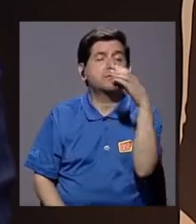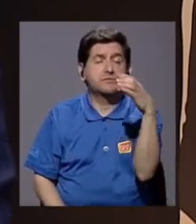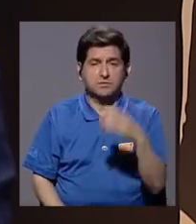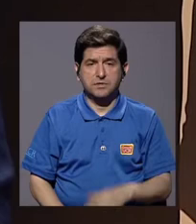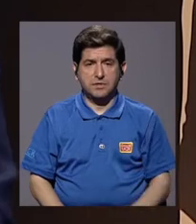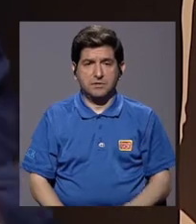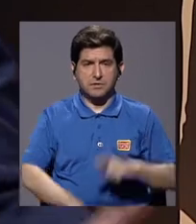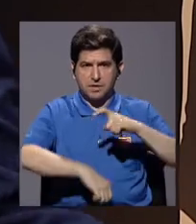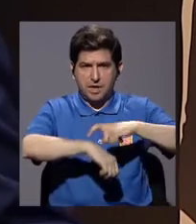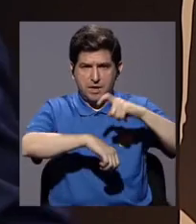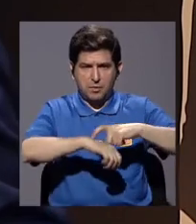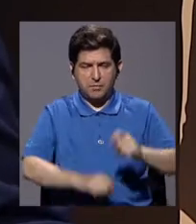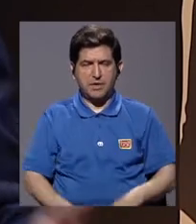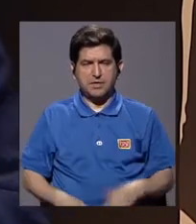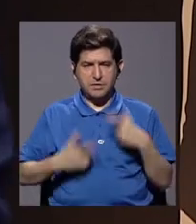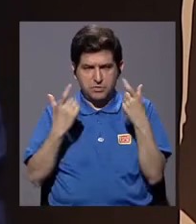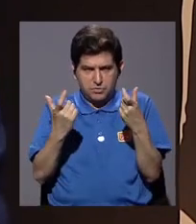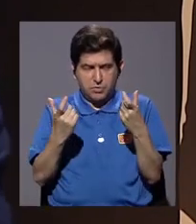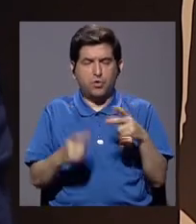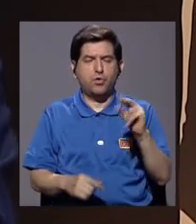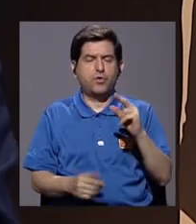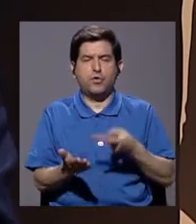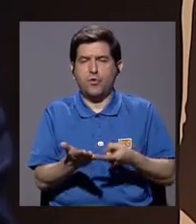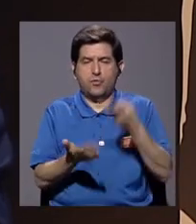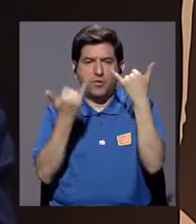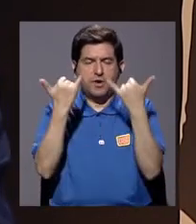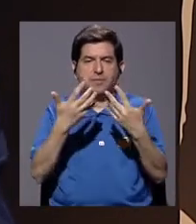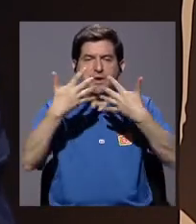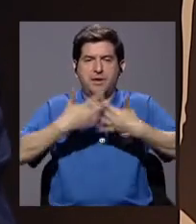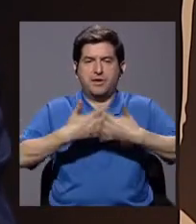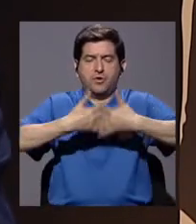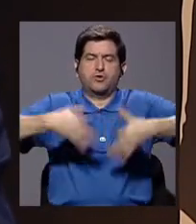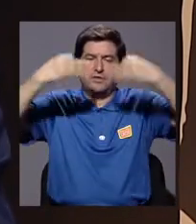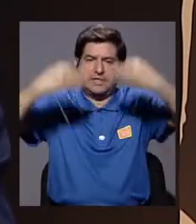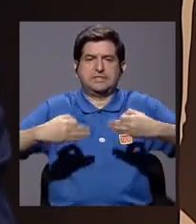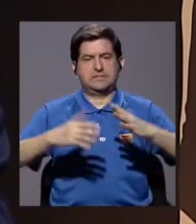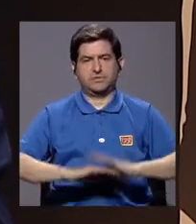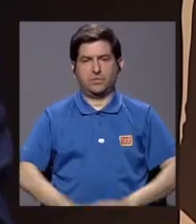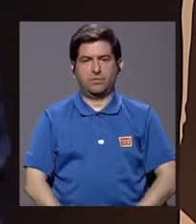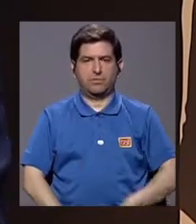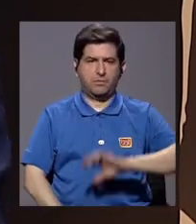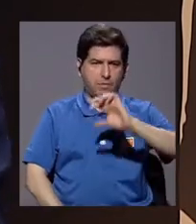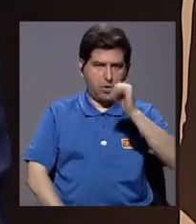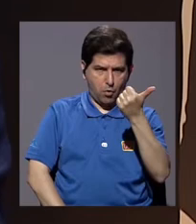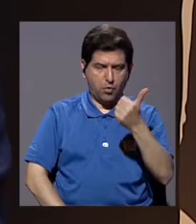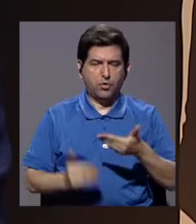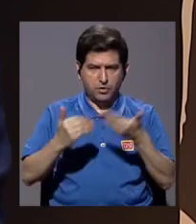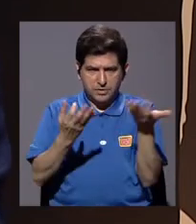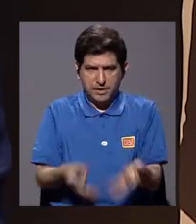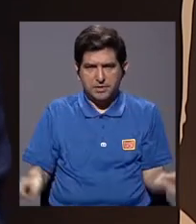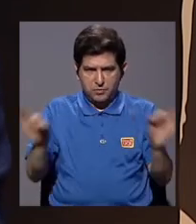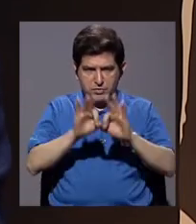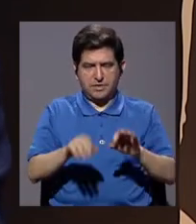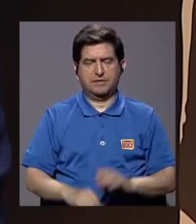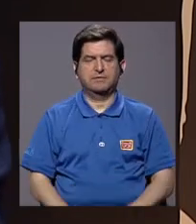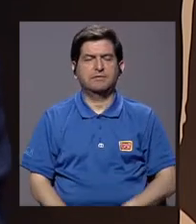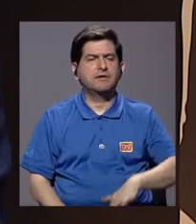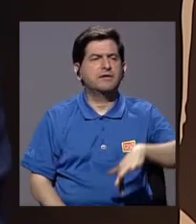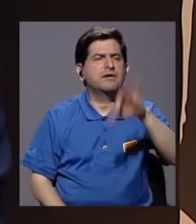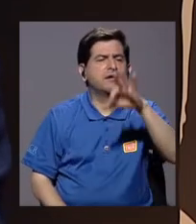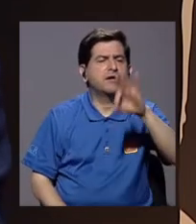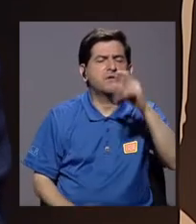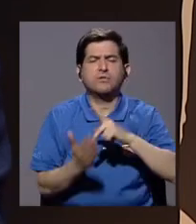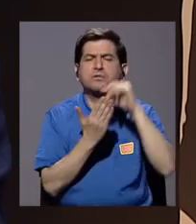recomendaciones para que cuando llegue a capitalizarse no sean por los montos que ya las empresas han decidido. Uh-huh. Otro elemento importante es que